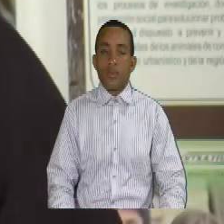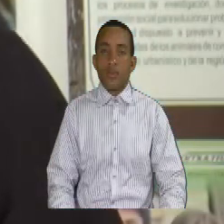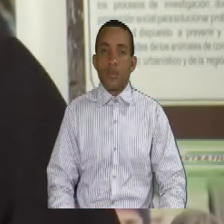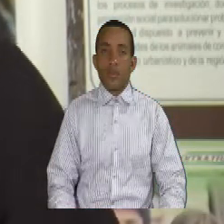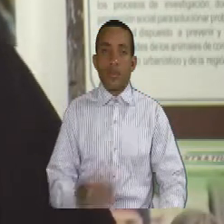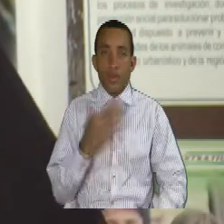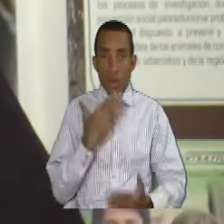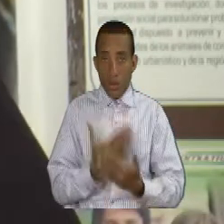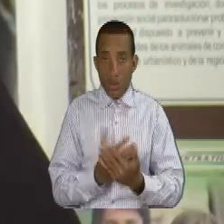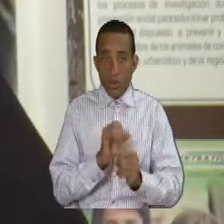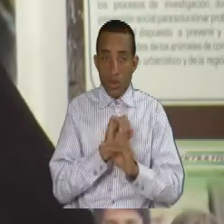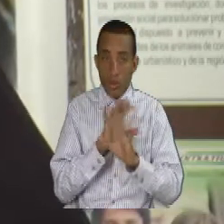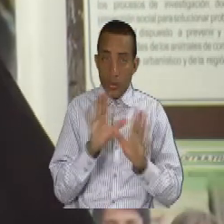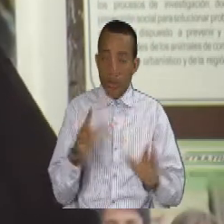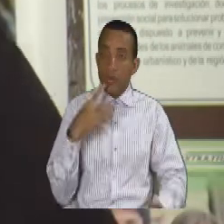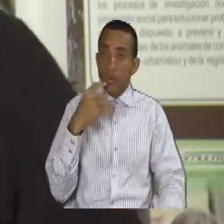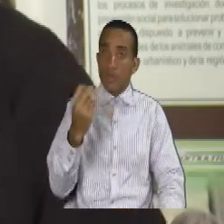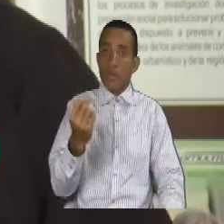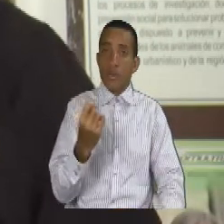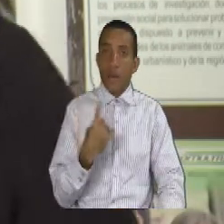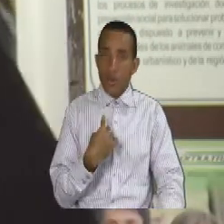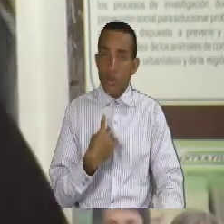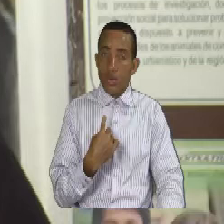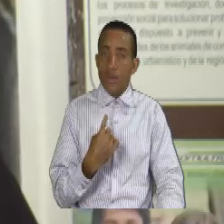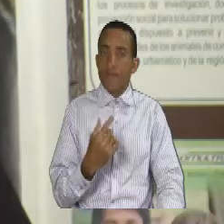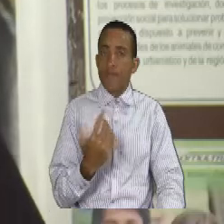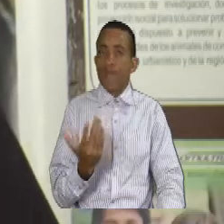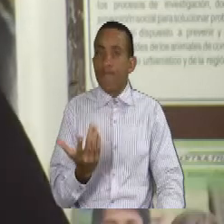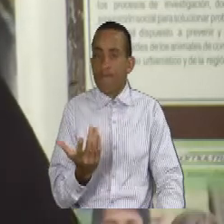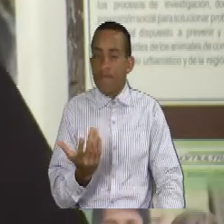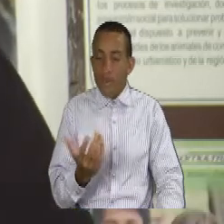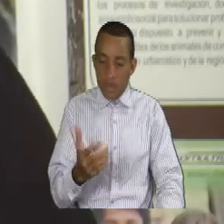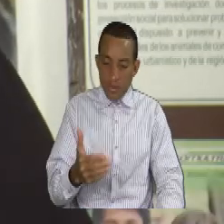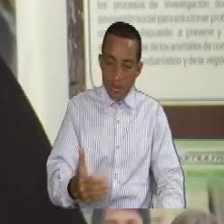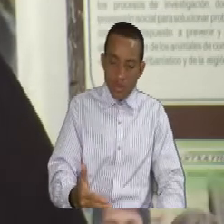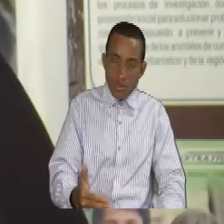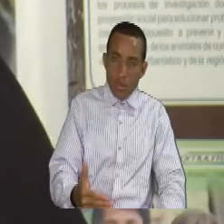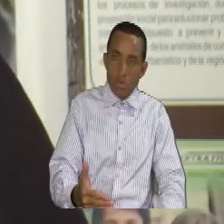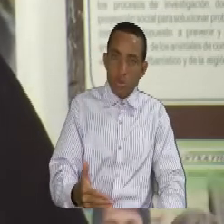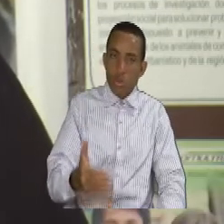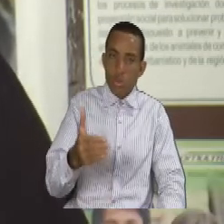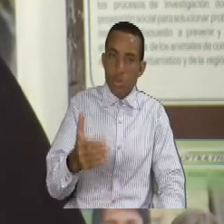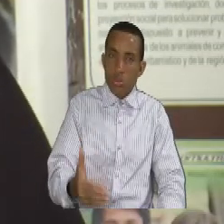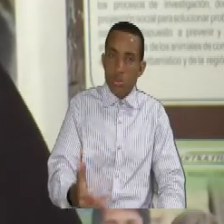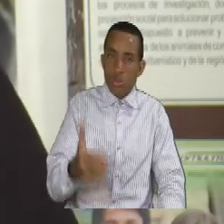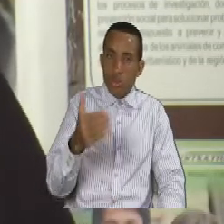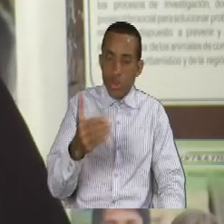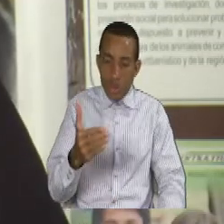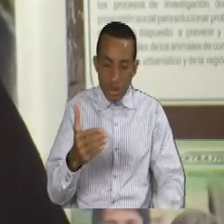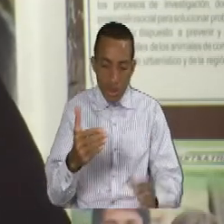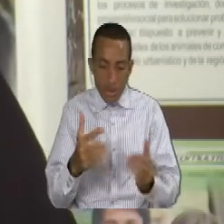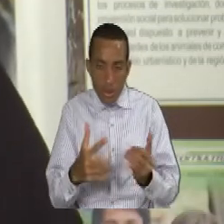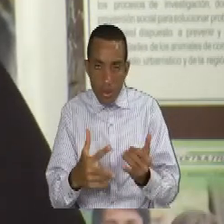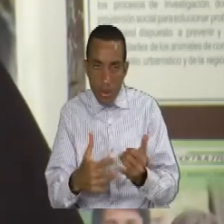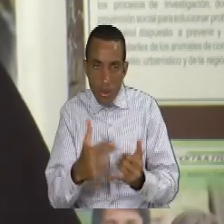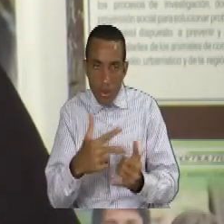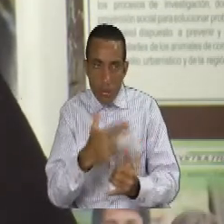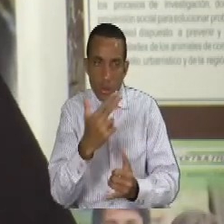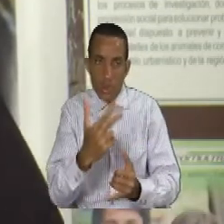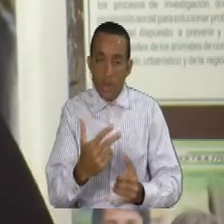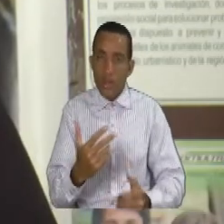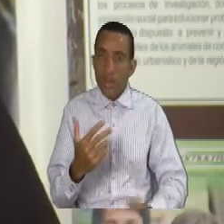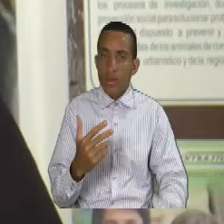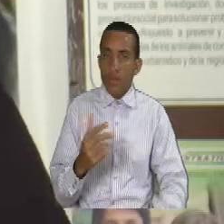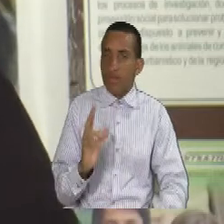Muy buenos días. Un televidente me pregunta que a qué edad puedo esterilizar mi mascota. Tiene una perrita. Y